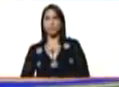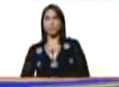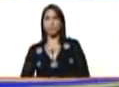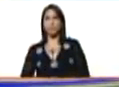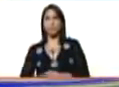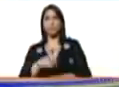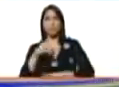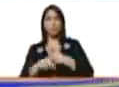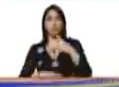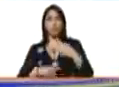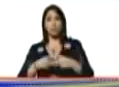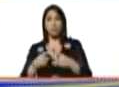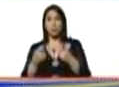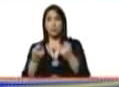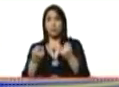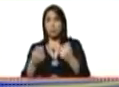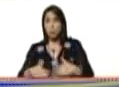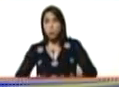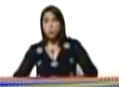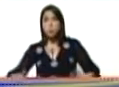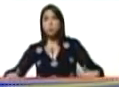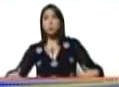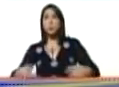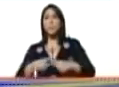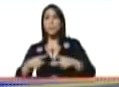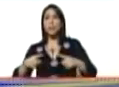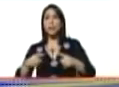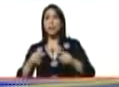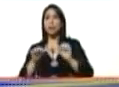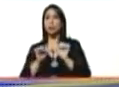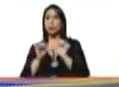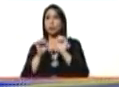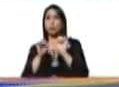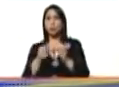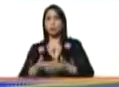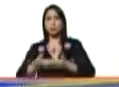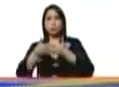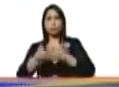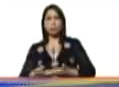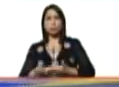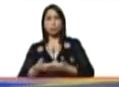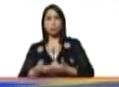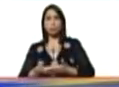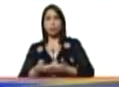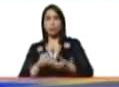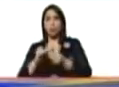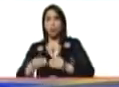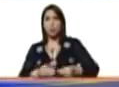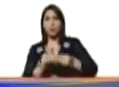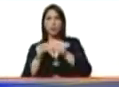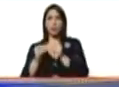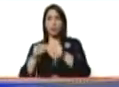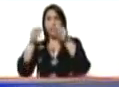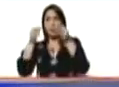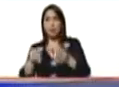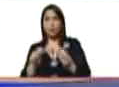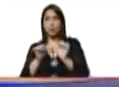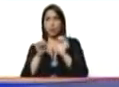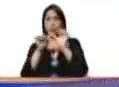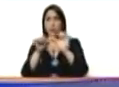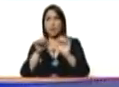Producir riqueza contable para sustentar la recuperación real y sostenida del ingreso de los